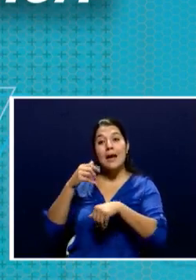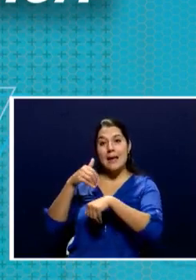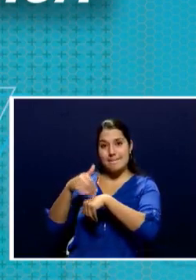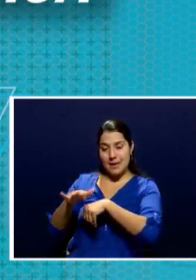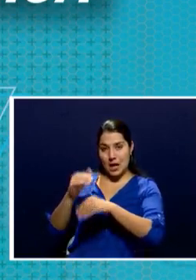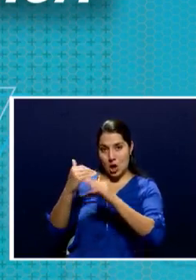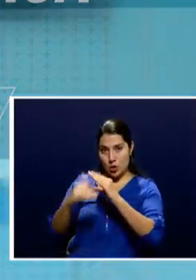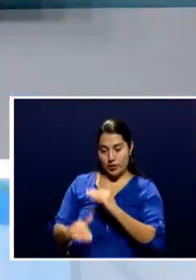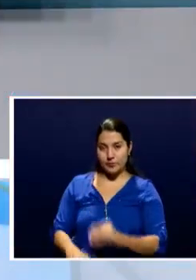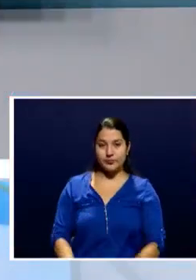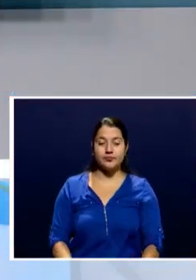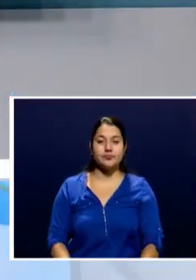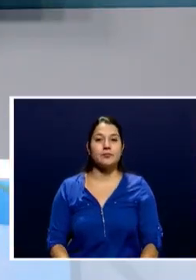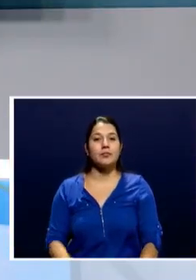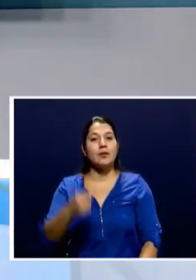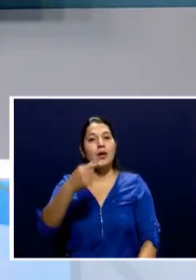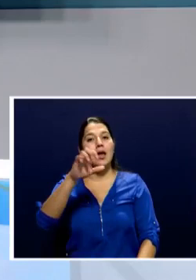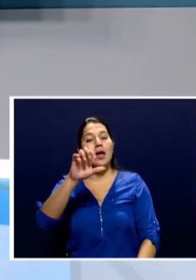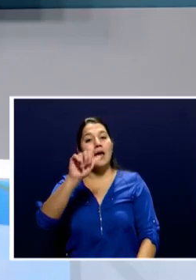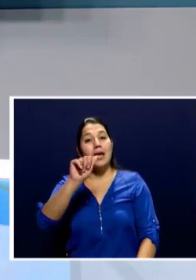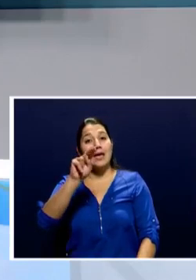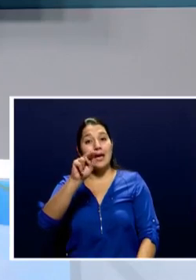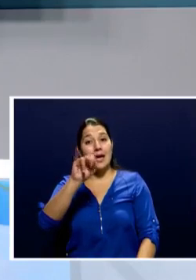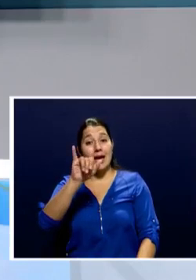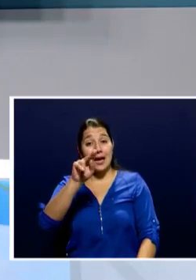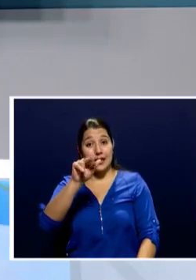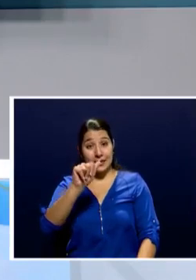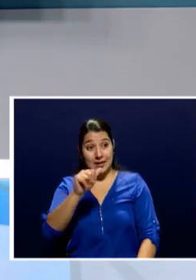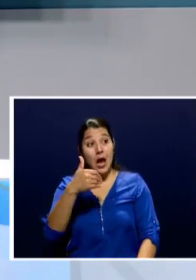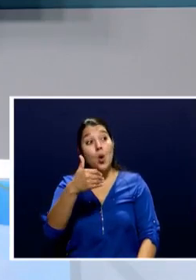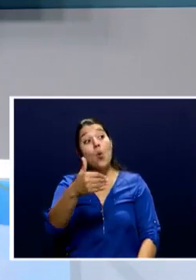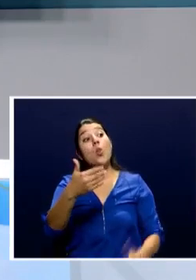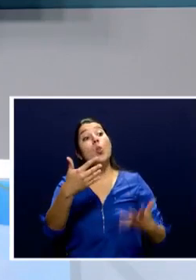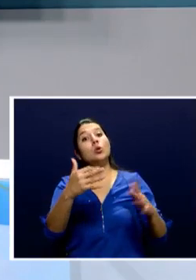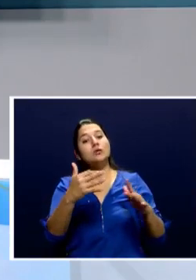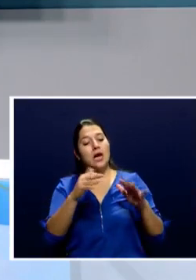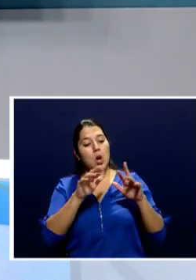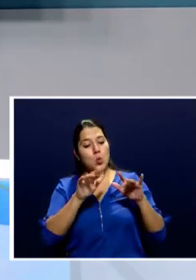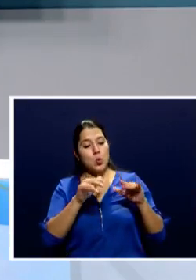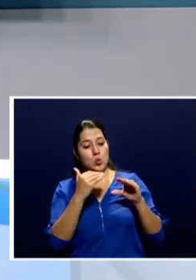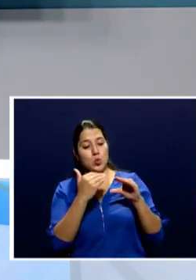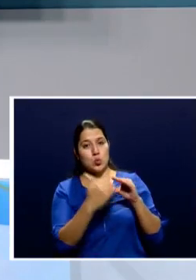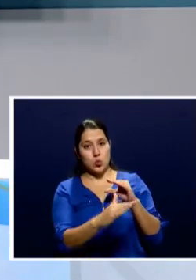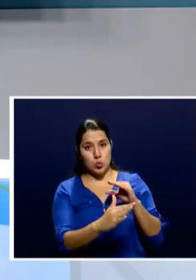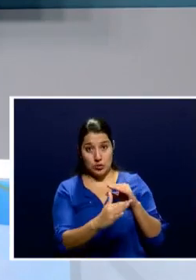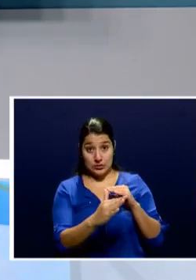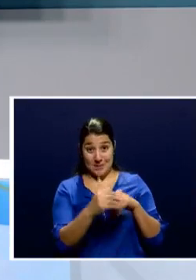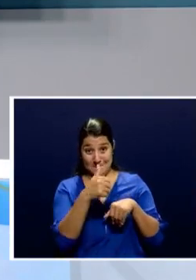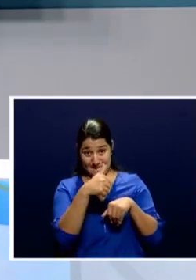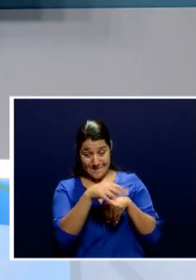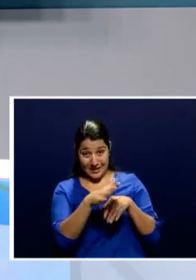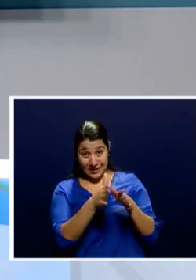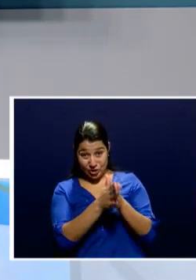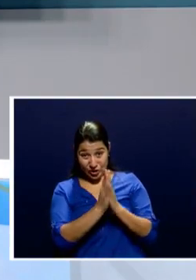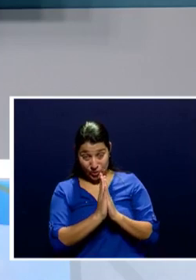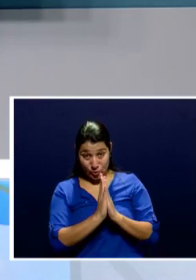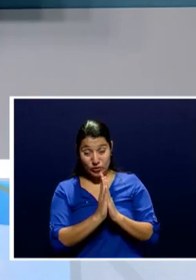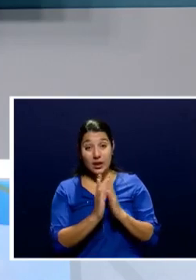indicado. Doña Yanina, una vez que escriben el correo, que mandan la solicitud, tiene la